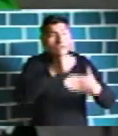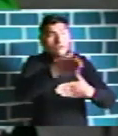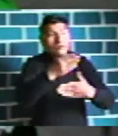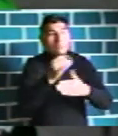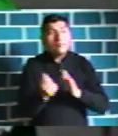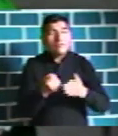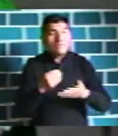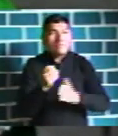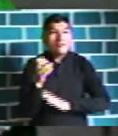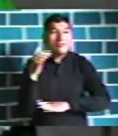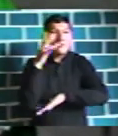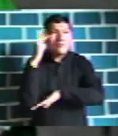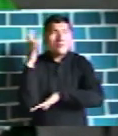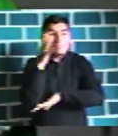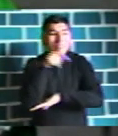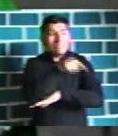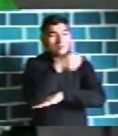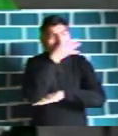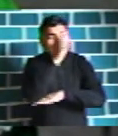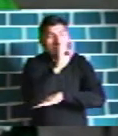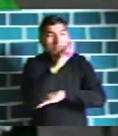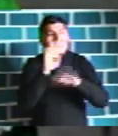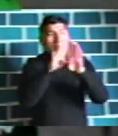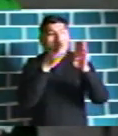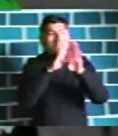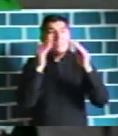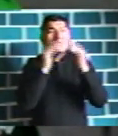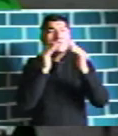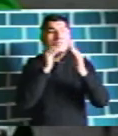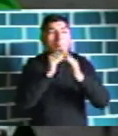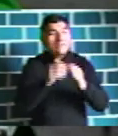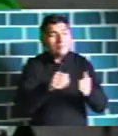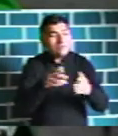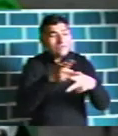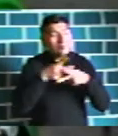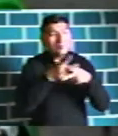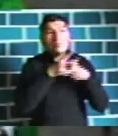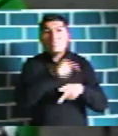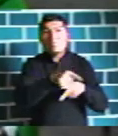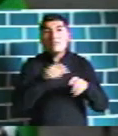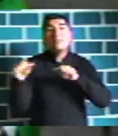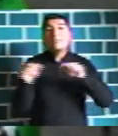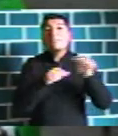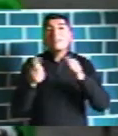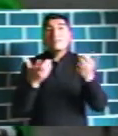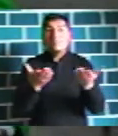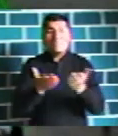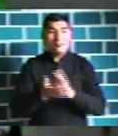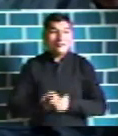árbol y pone en la puerta de tu plan de tu puerta de tu casa y cuida lo actual